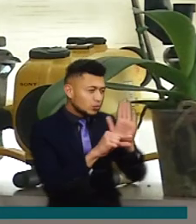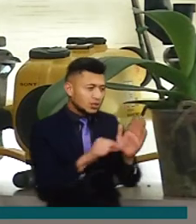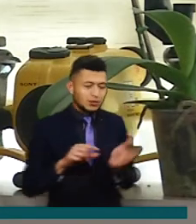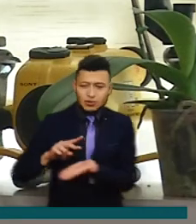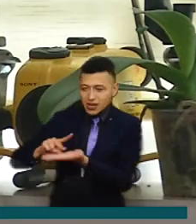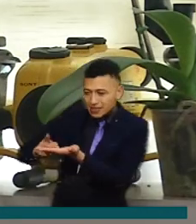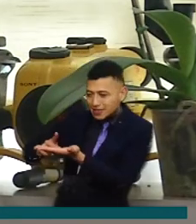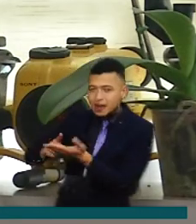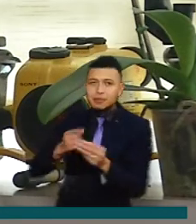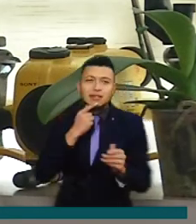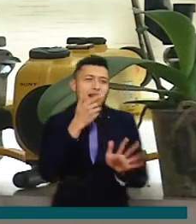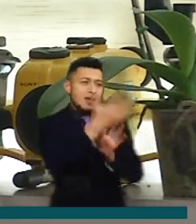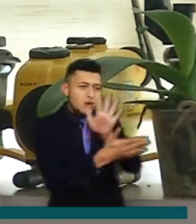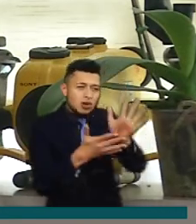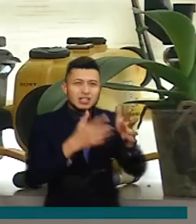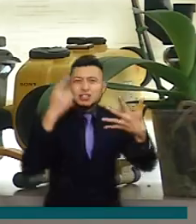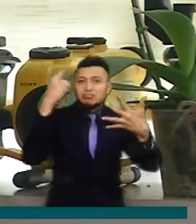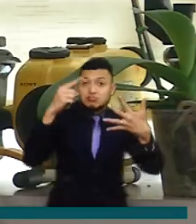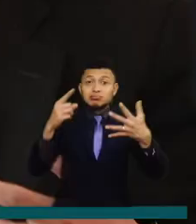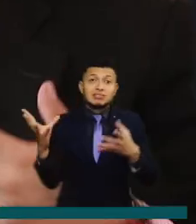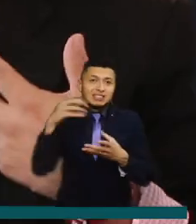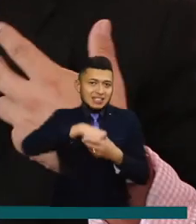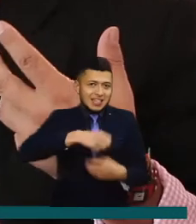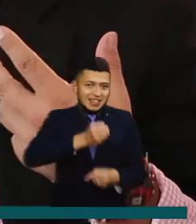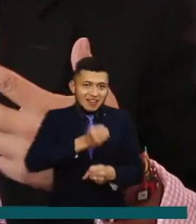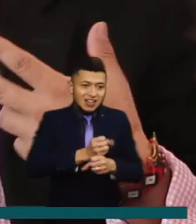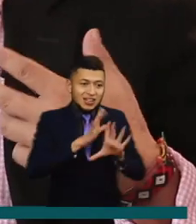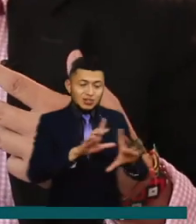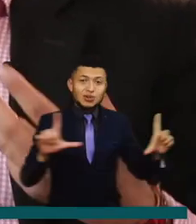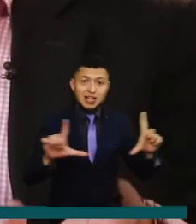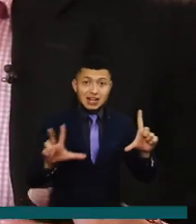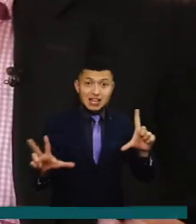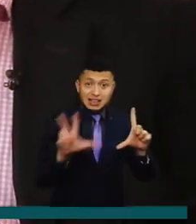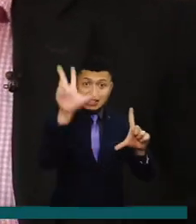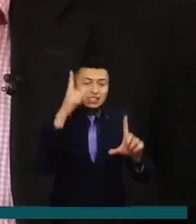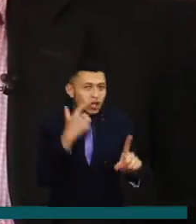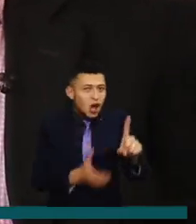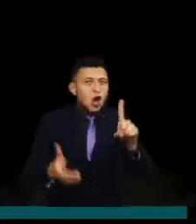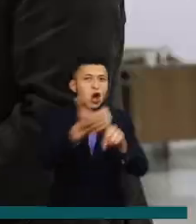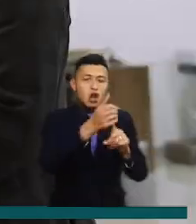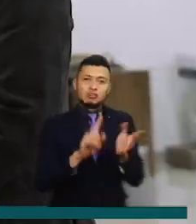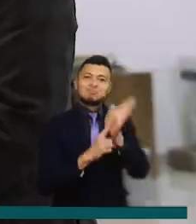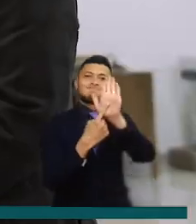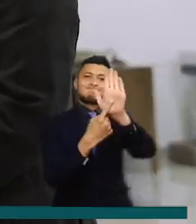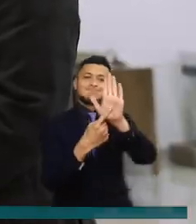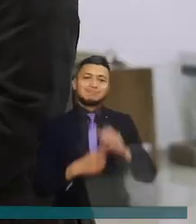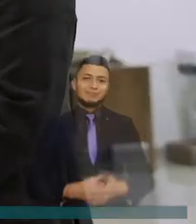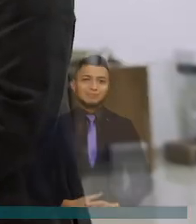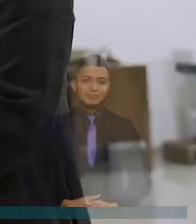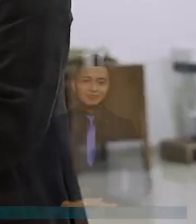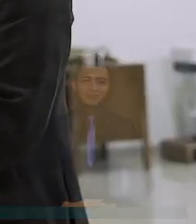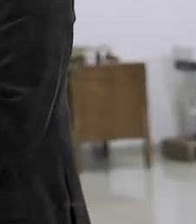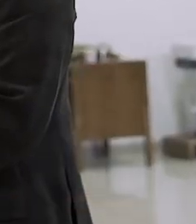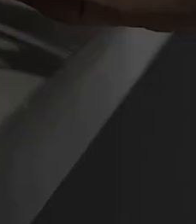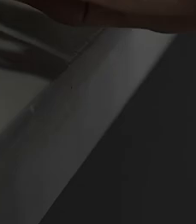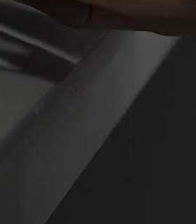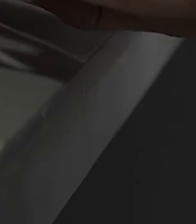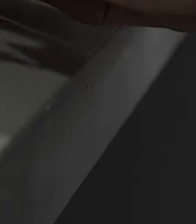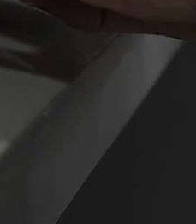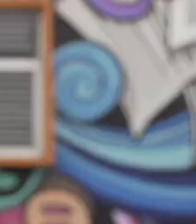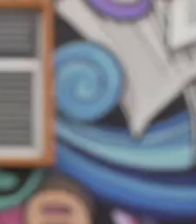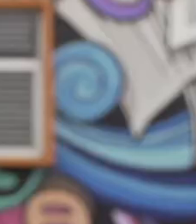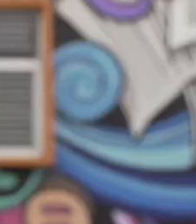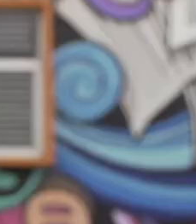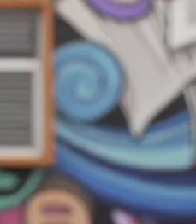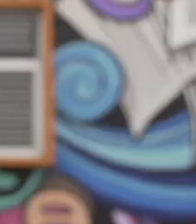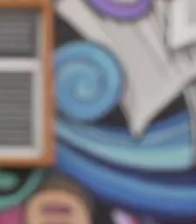Subtítulos, intérpretes y lengua de señas hacen parte del trabajo que el Canal 13 ha logrado posicionar.